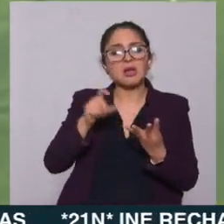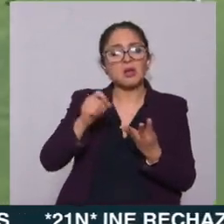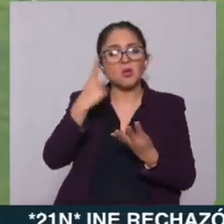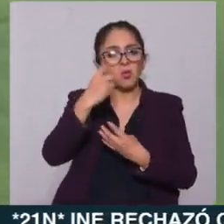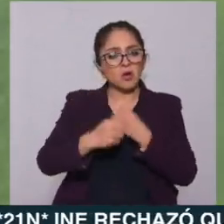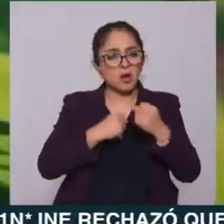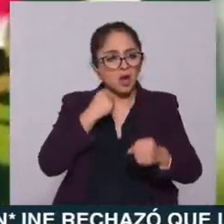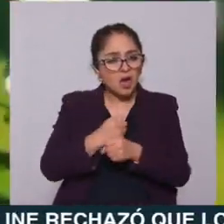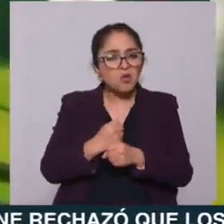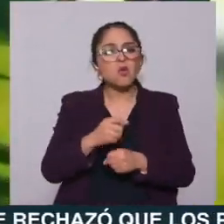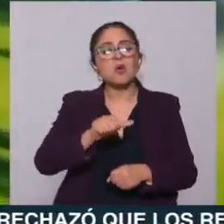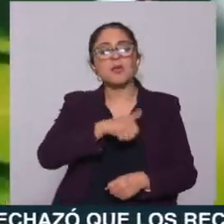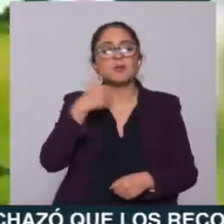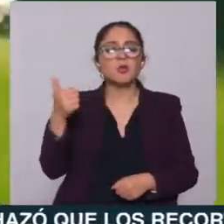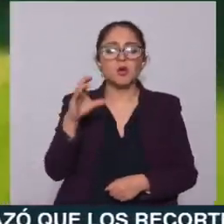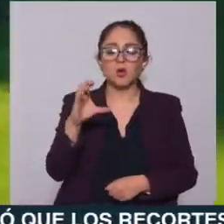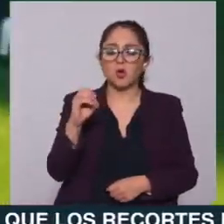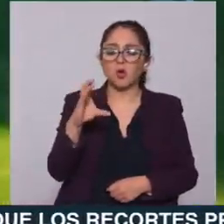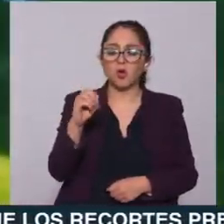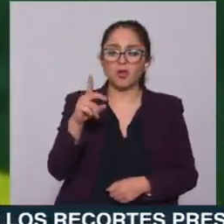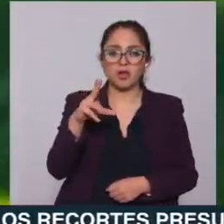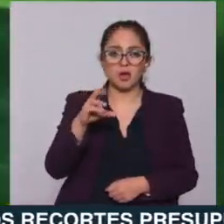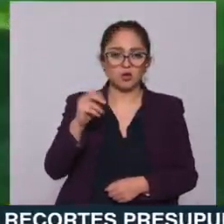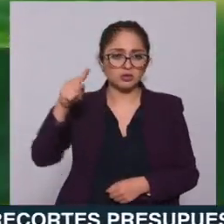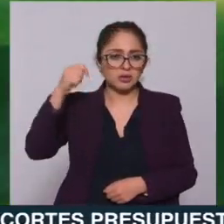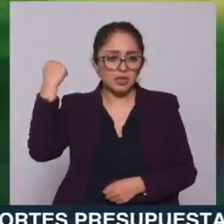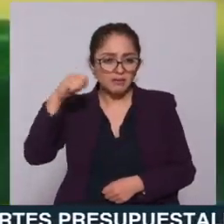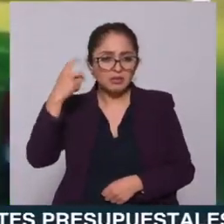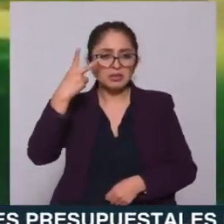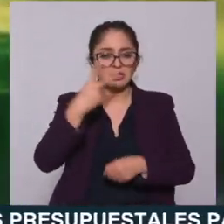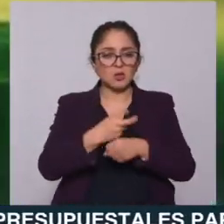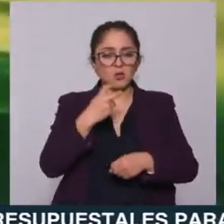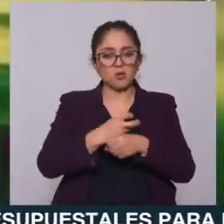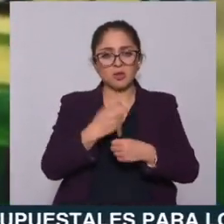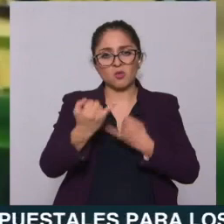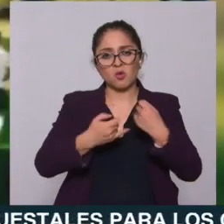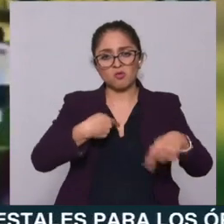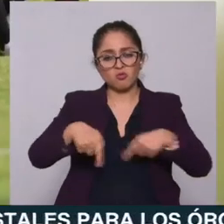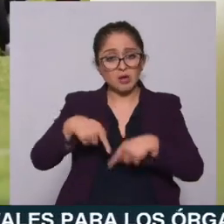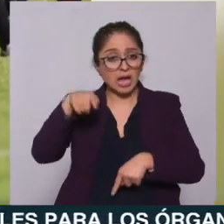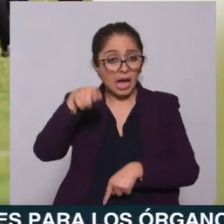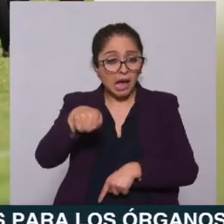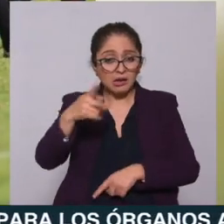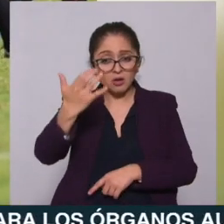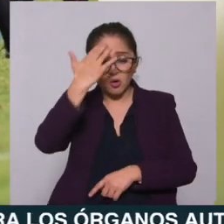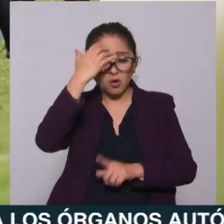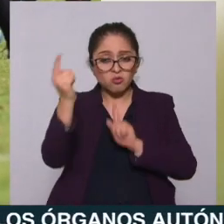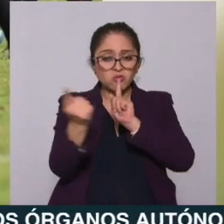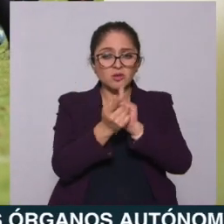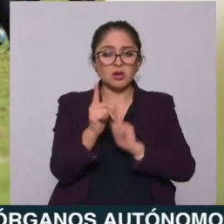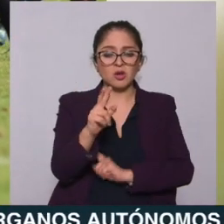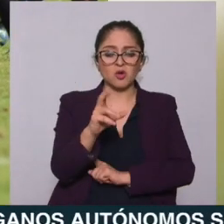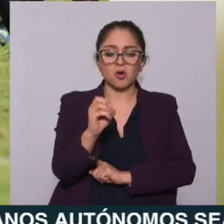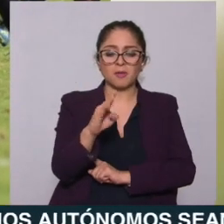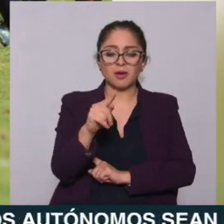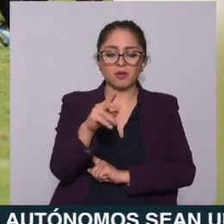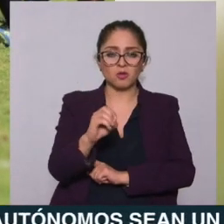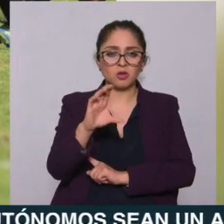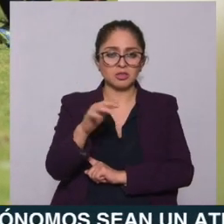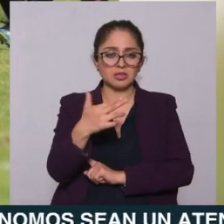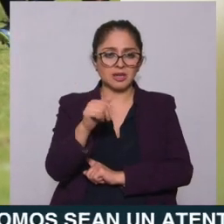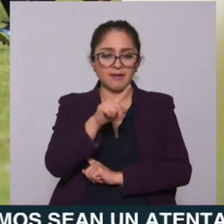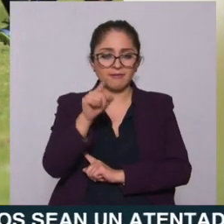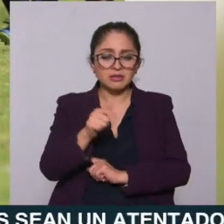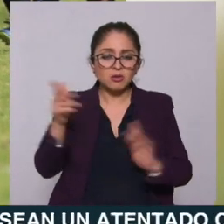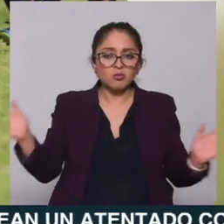año, después pasó por el Cocodrilos de Tabasco en la segunda división y ahí es en donde conoce a Roberto Chávez, quien lo impulsa en